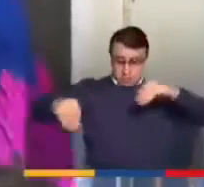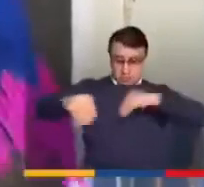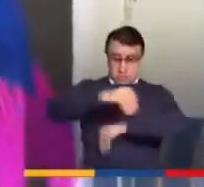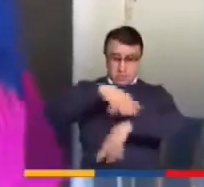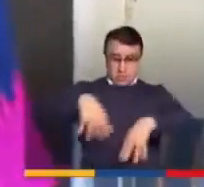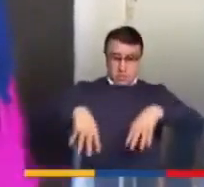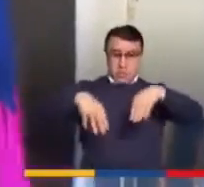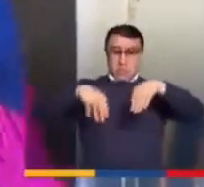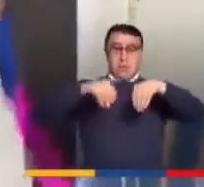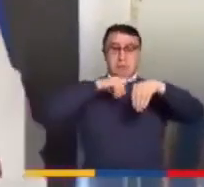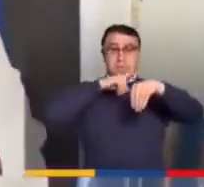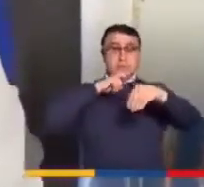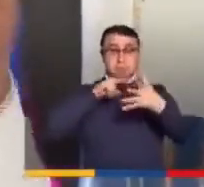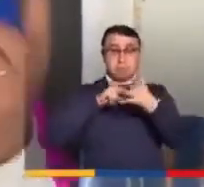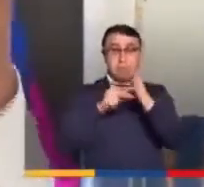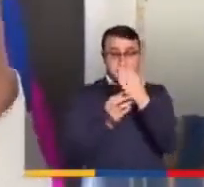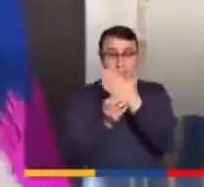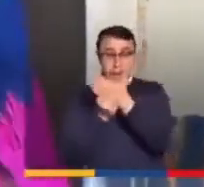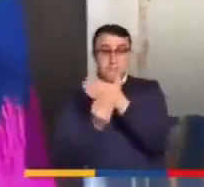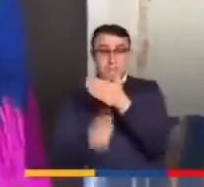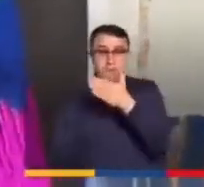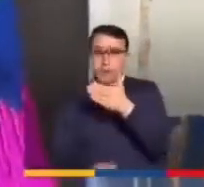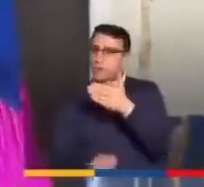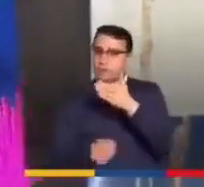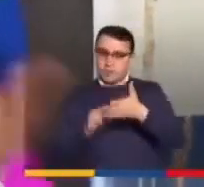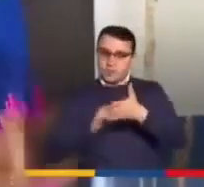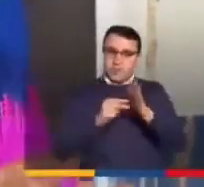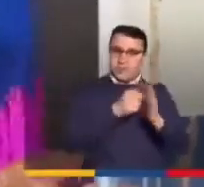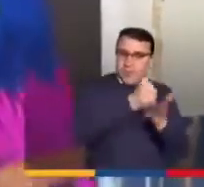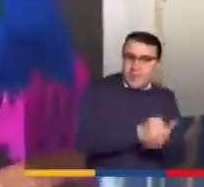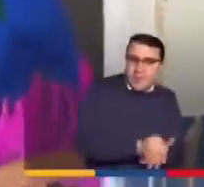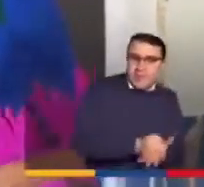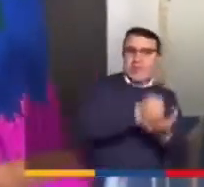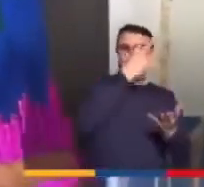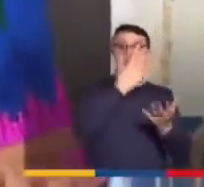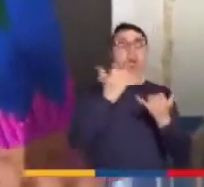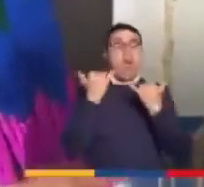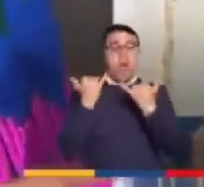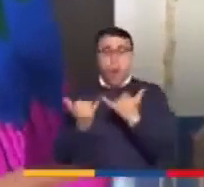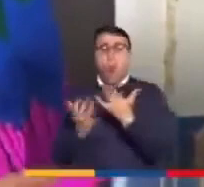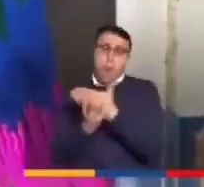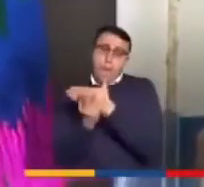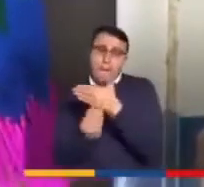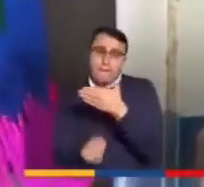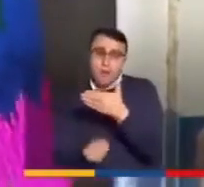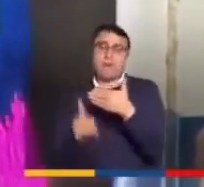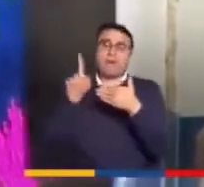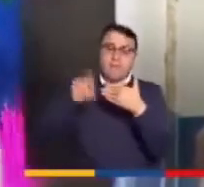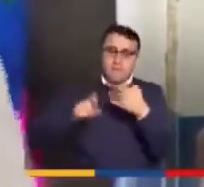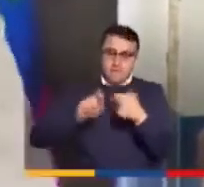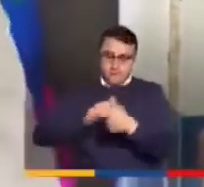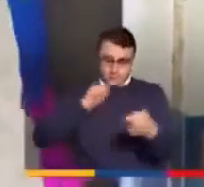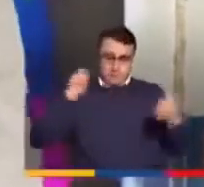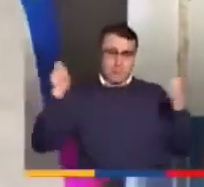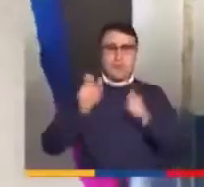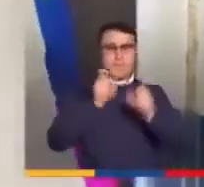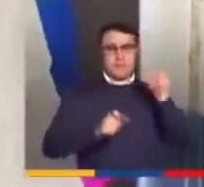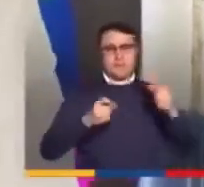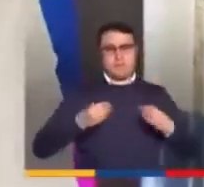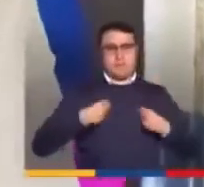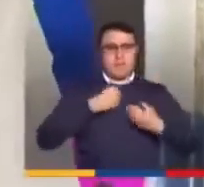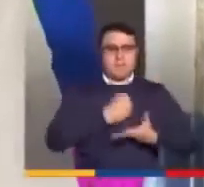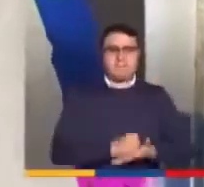pobreza, es riqueza. Y hay que volverla así en la existencia de las personas.